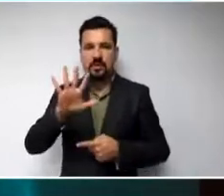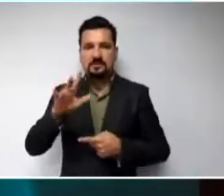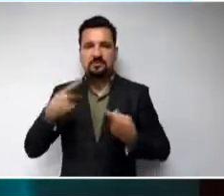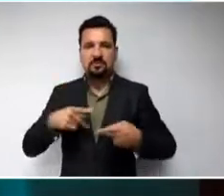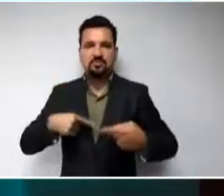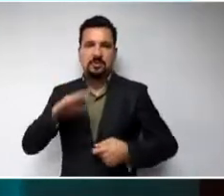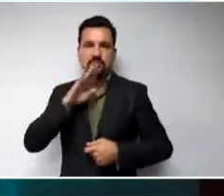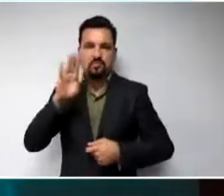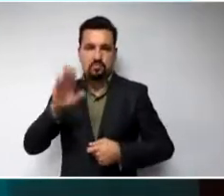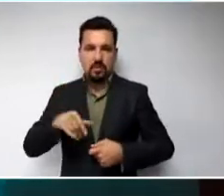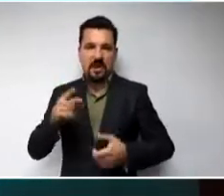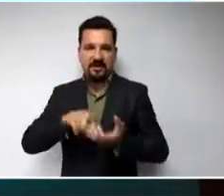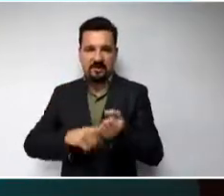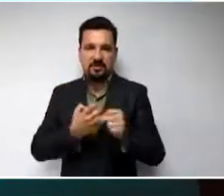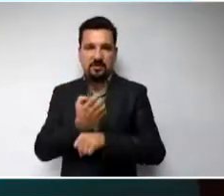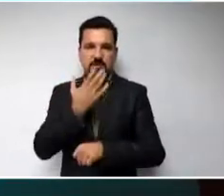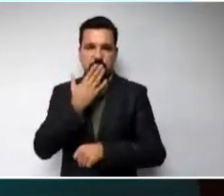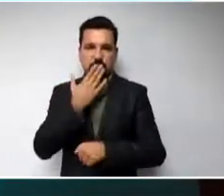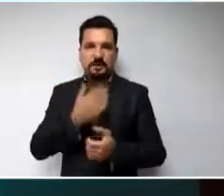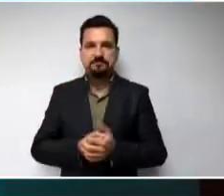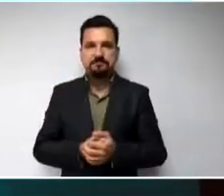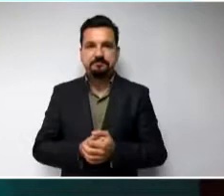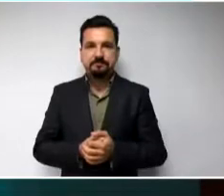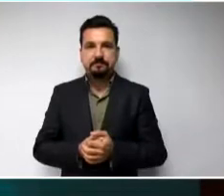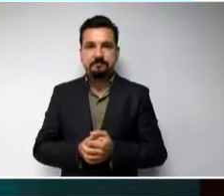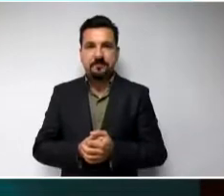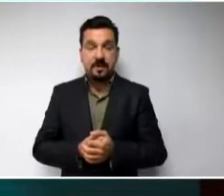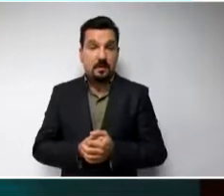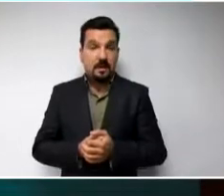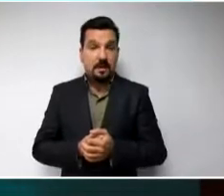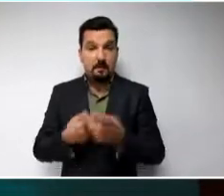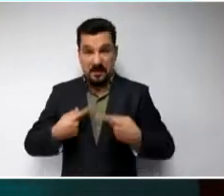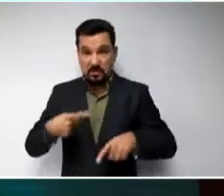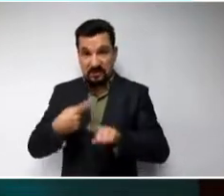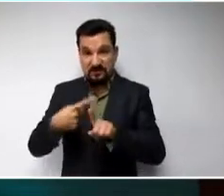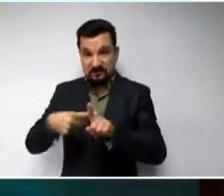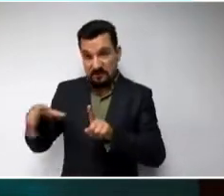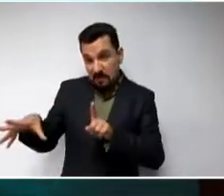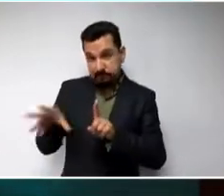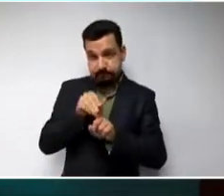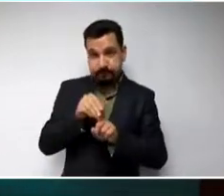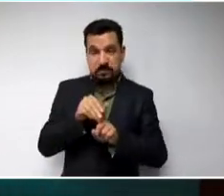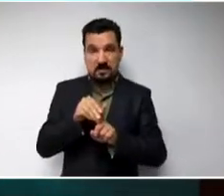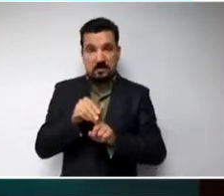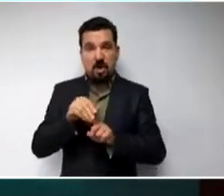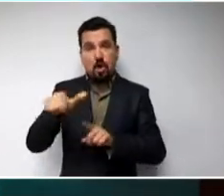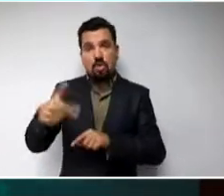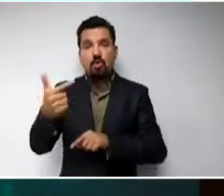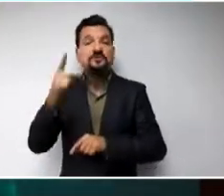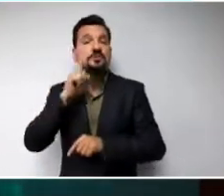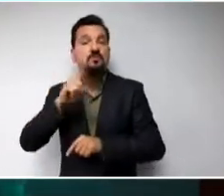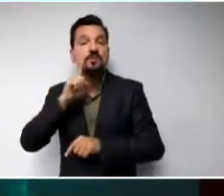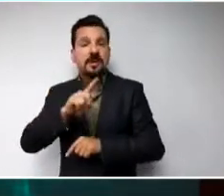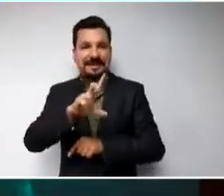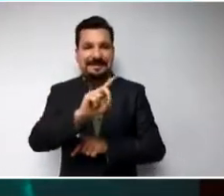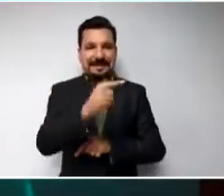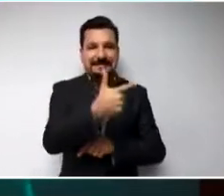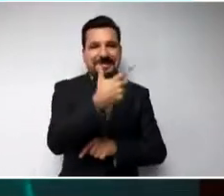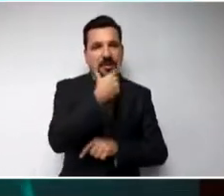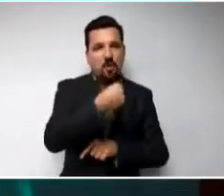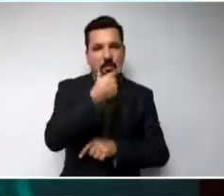fallecimientos en la entidad los casos ocurrieron en 12 mujeres y 37 hombres